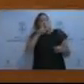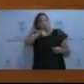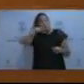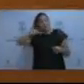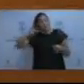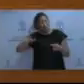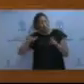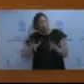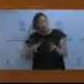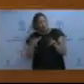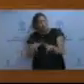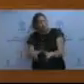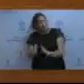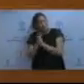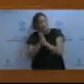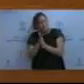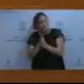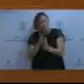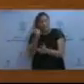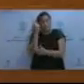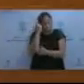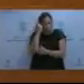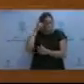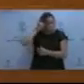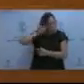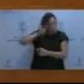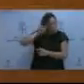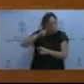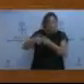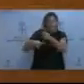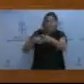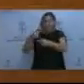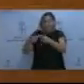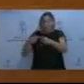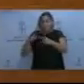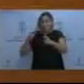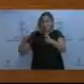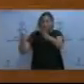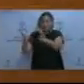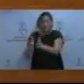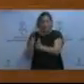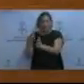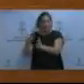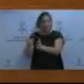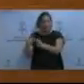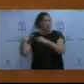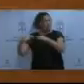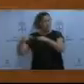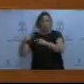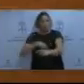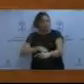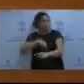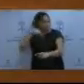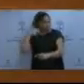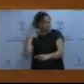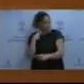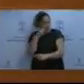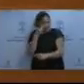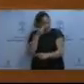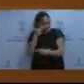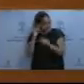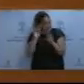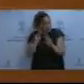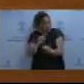las familias y los profesores, no ningún director general, los beneficiarios de este sistema, los implicados, no es ningún director general y sus intereses